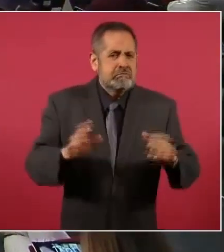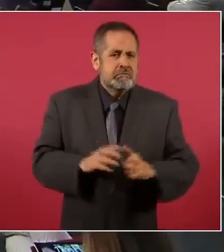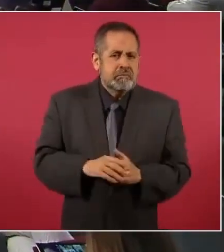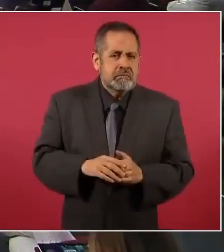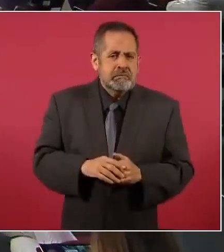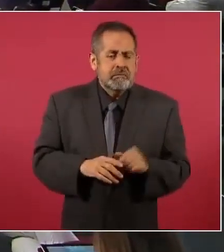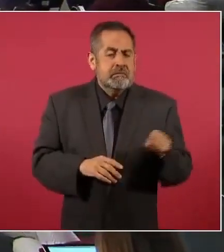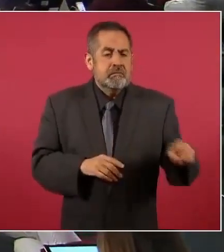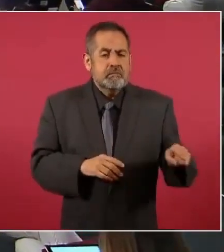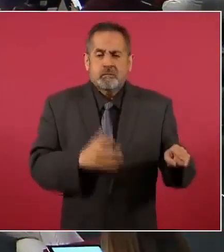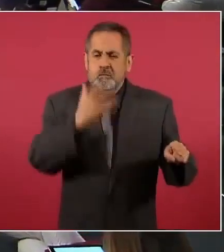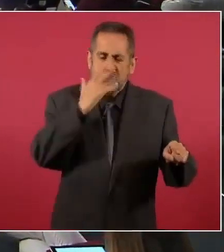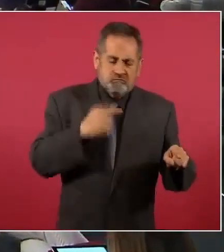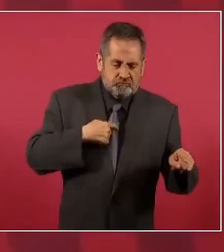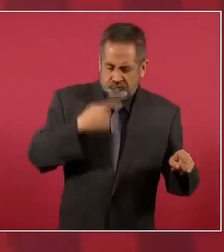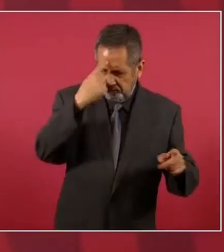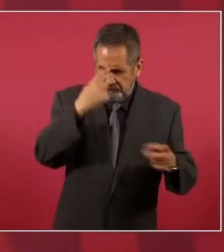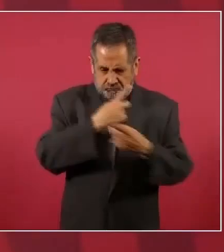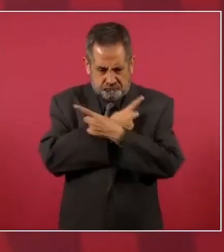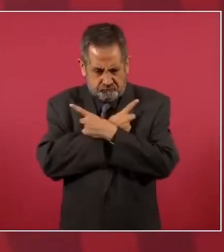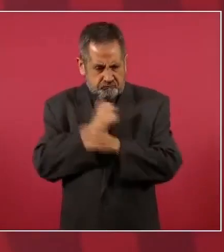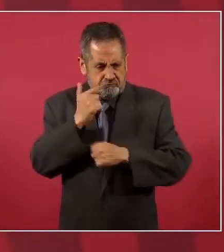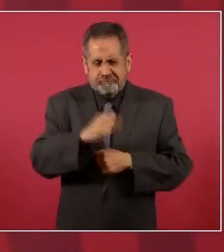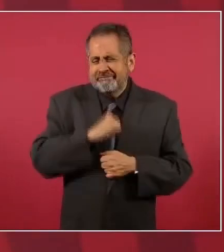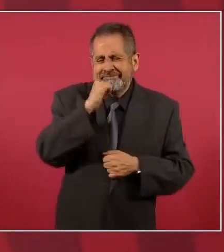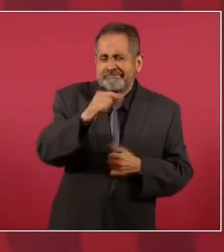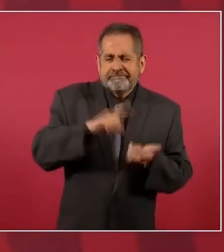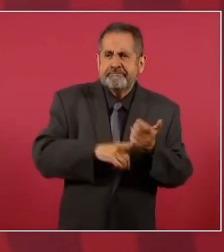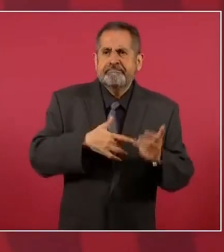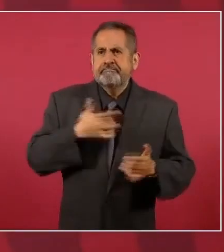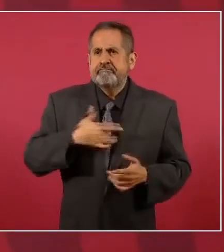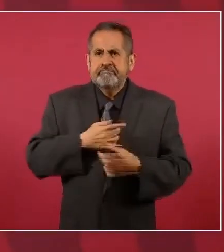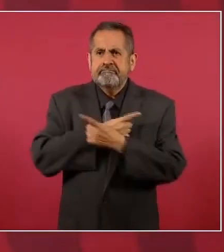de cómo no tienen escrúpulos morales de ninguna índole,